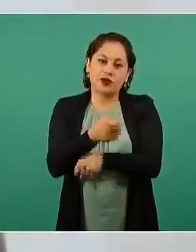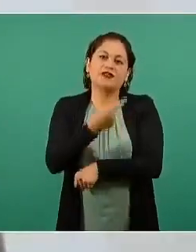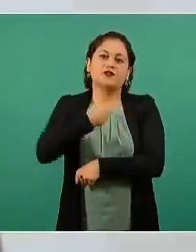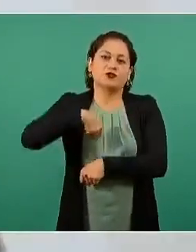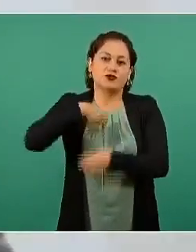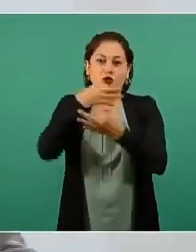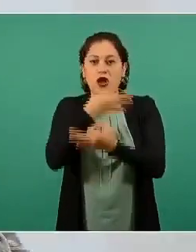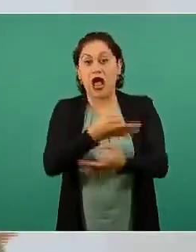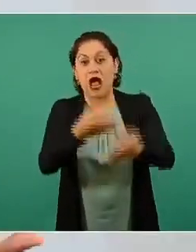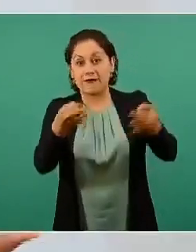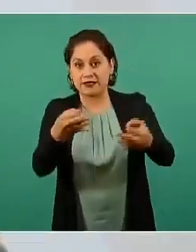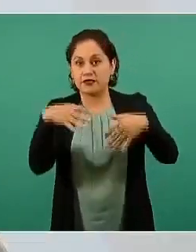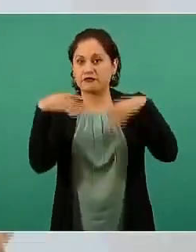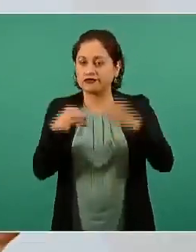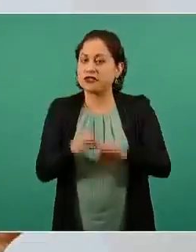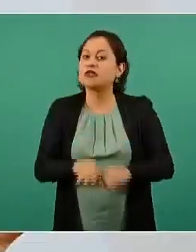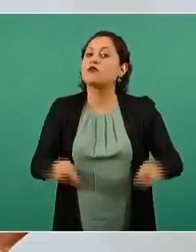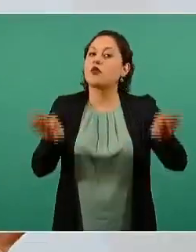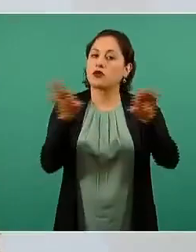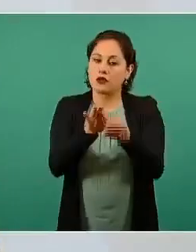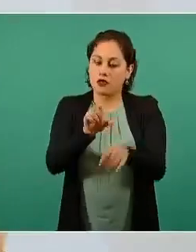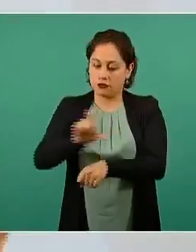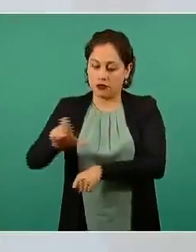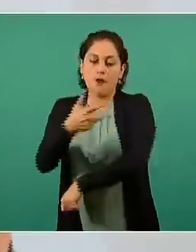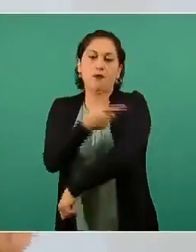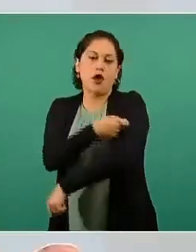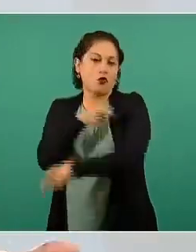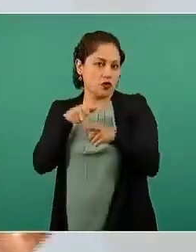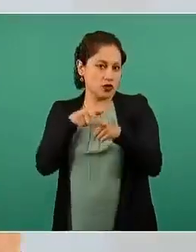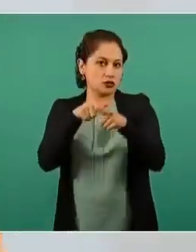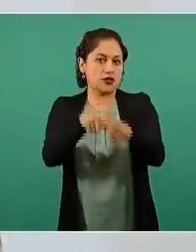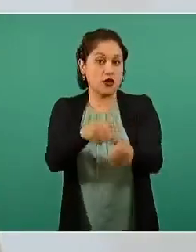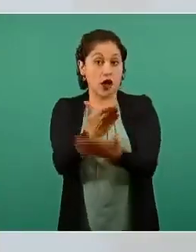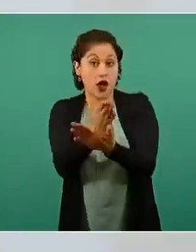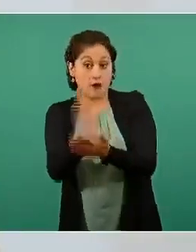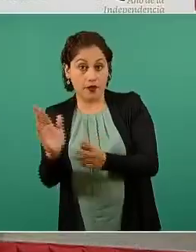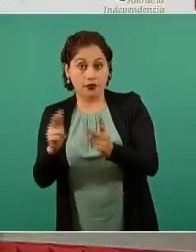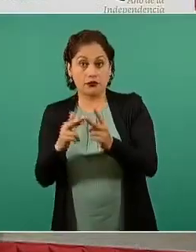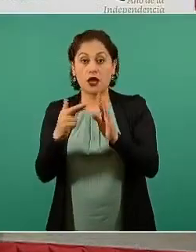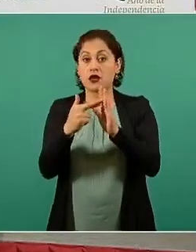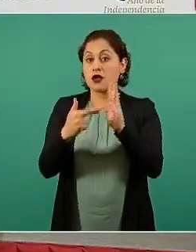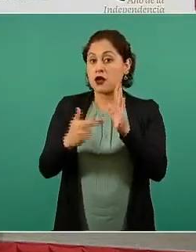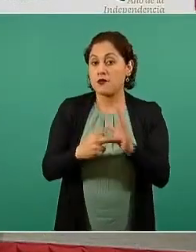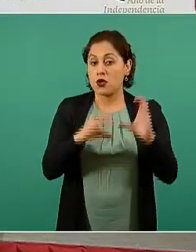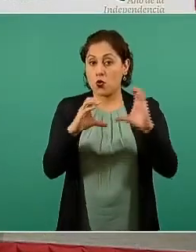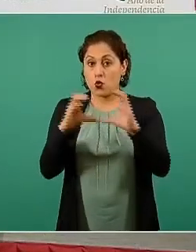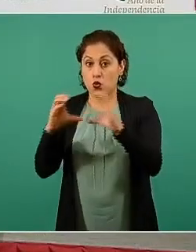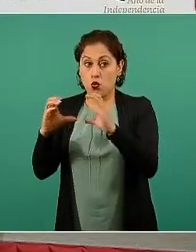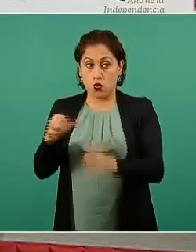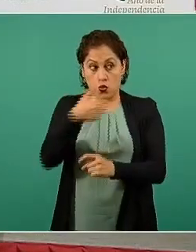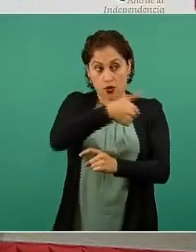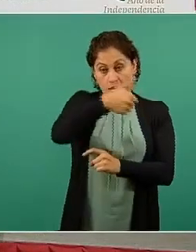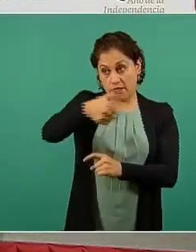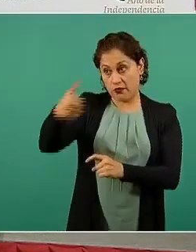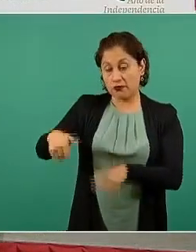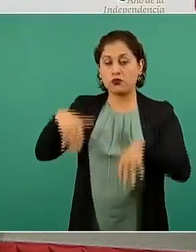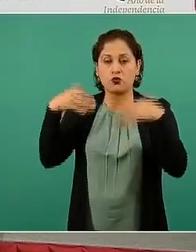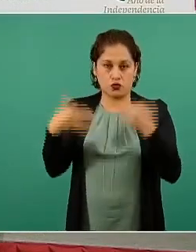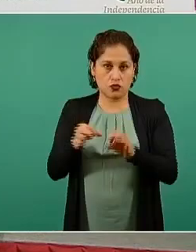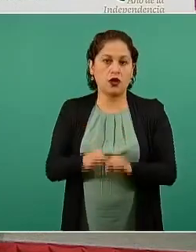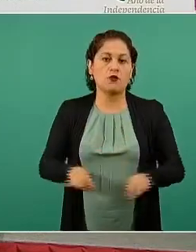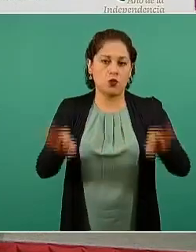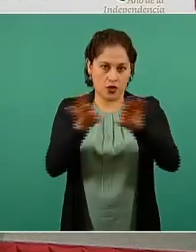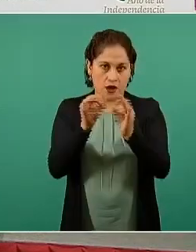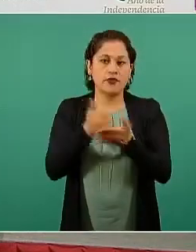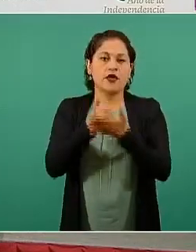de seguir vacunando, pero mientras tanto sostener las medidas de cuidado individual que tienen un impacto colectivo. Creemos que